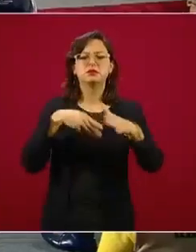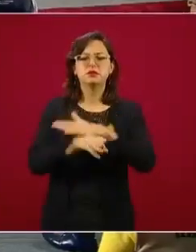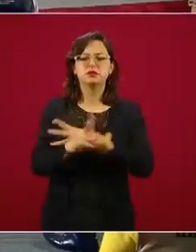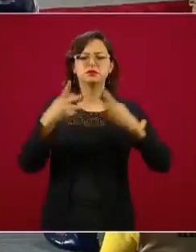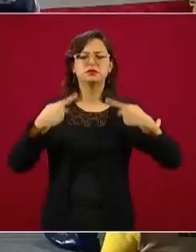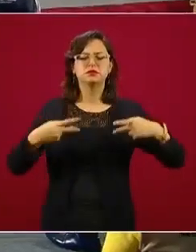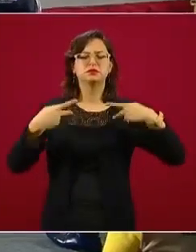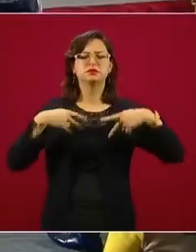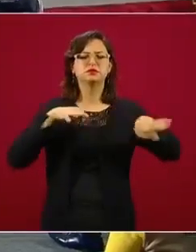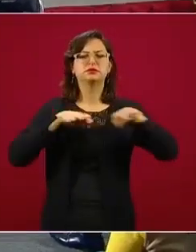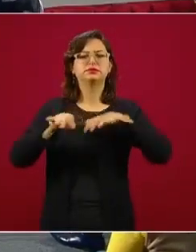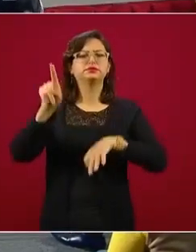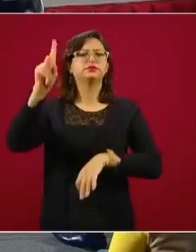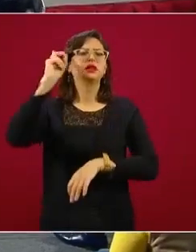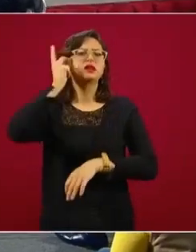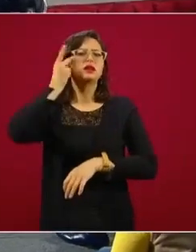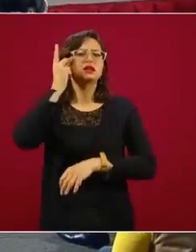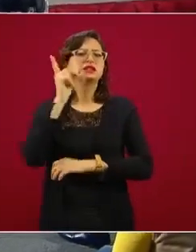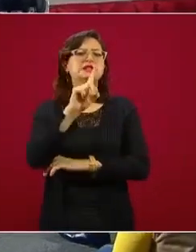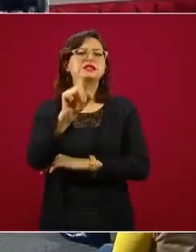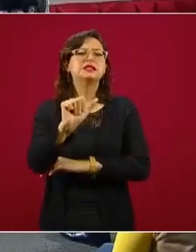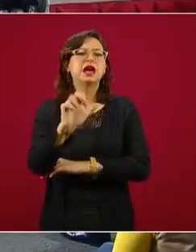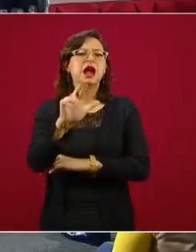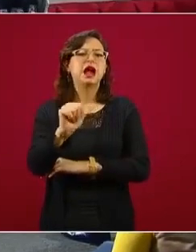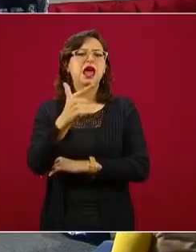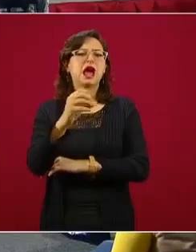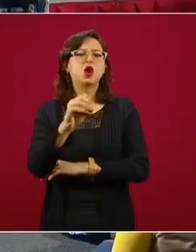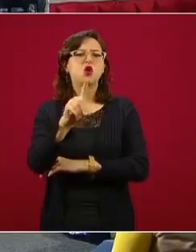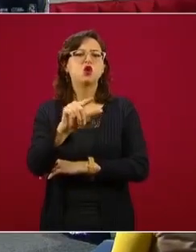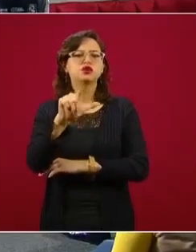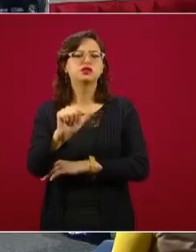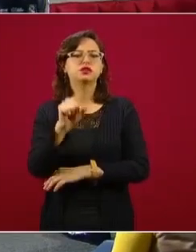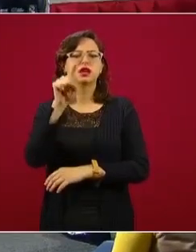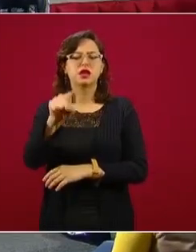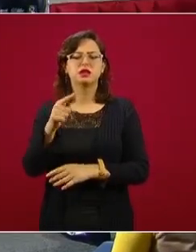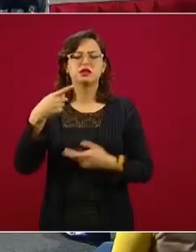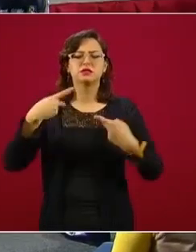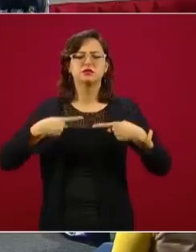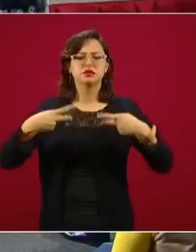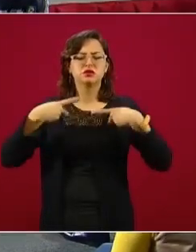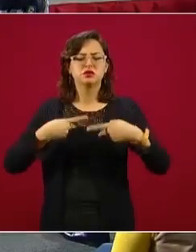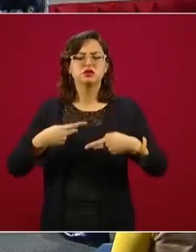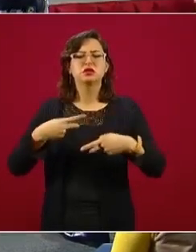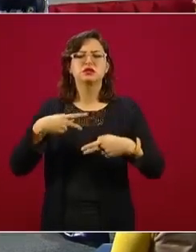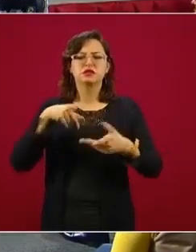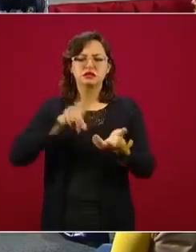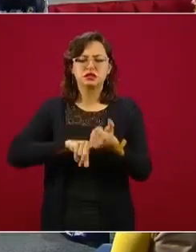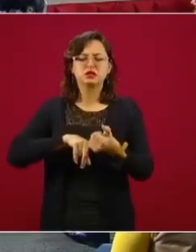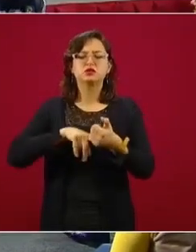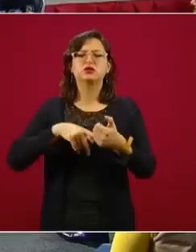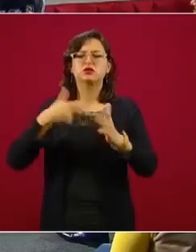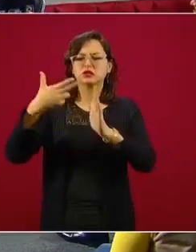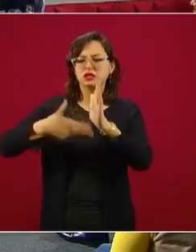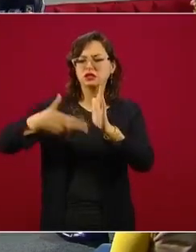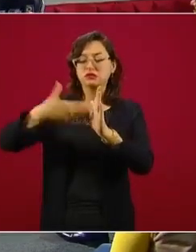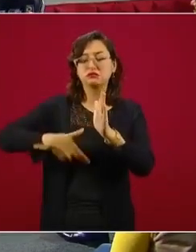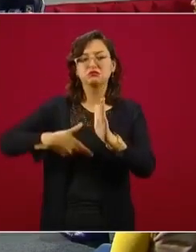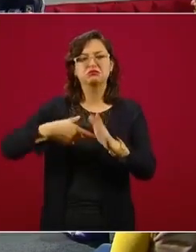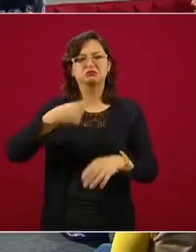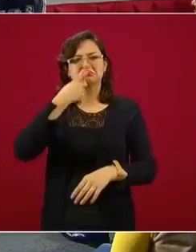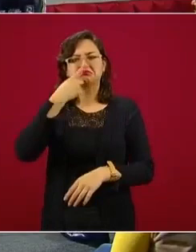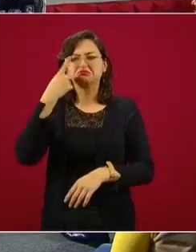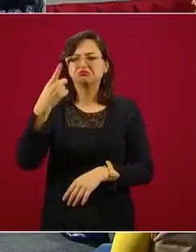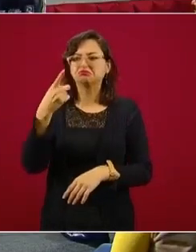en donde se habla de 19 casos de trabajadores portadores del coronavirus, del COVID-19. ¿Qué está pasando al interior